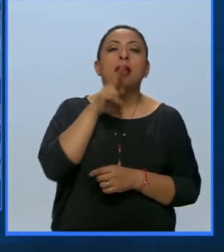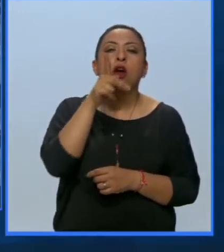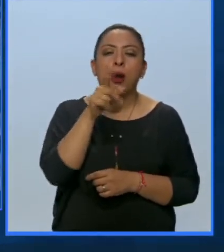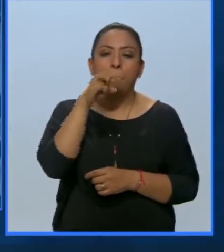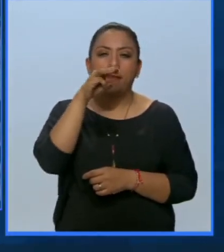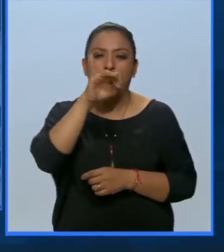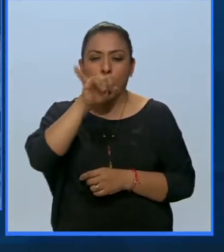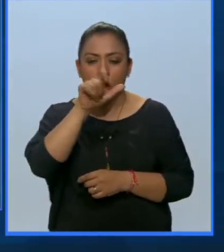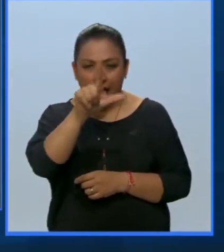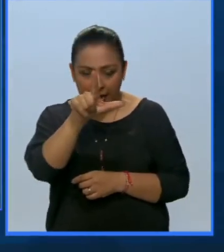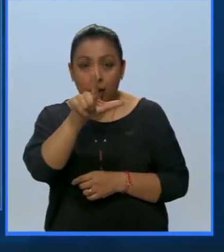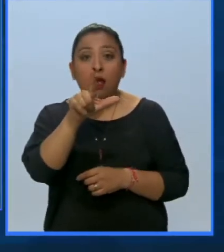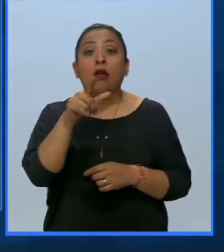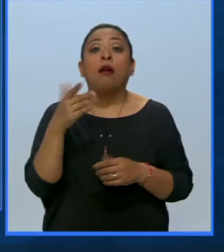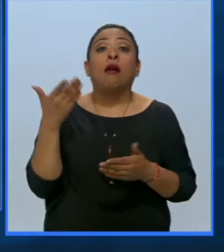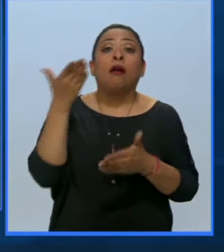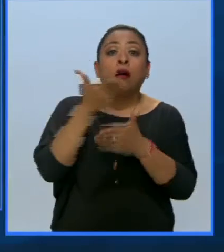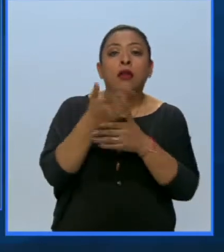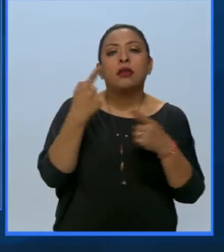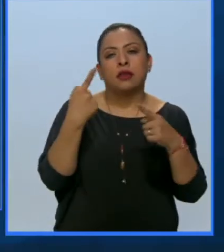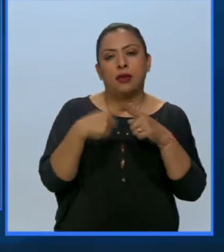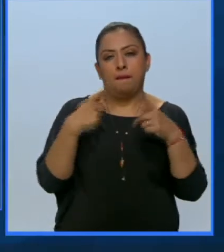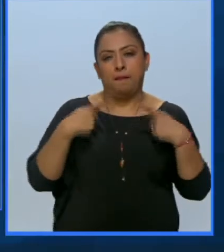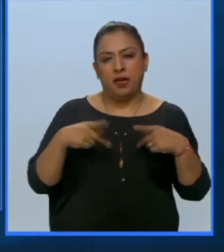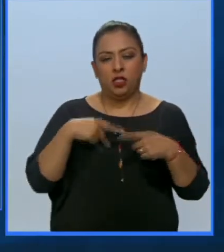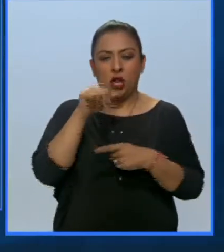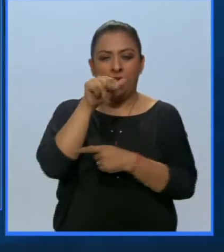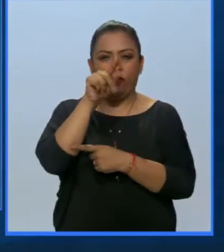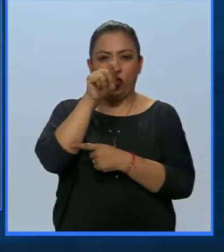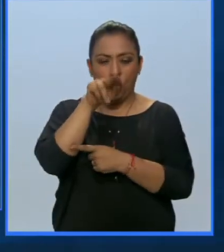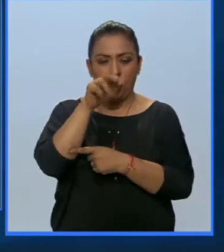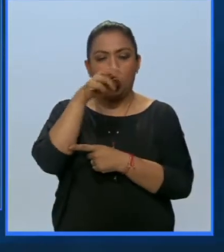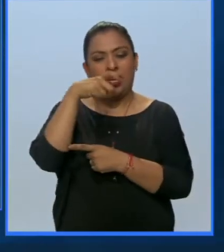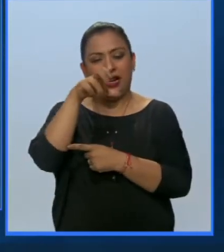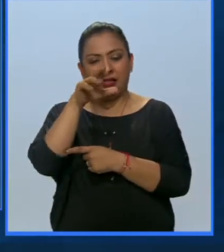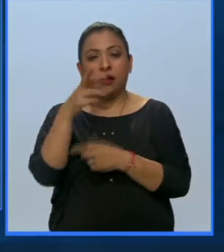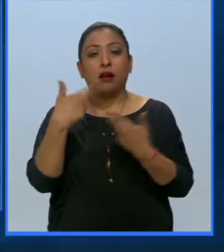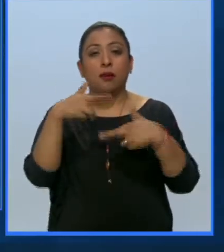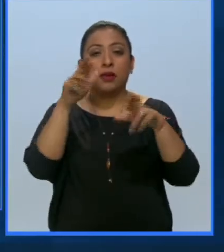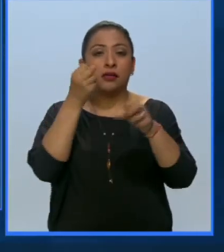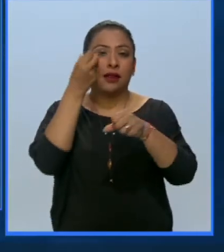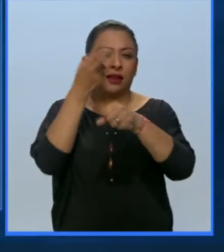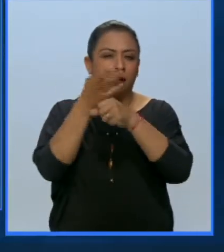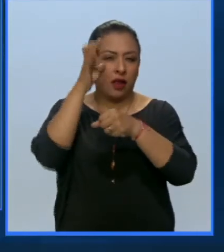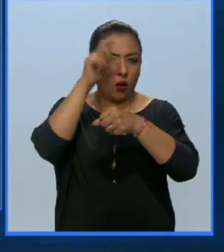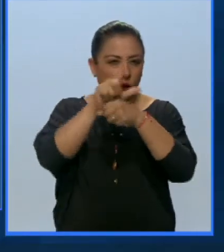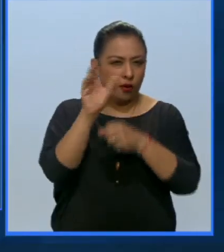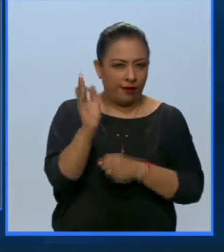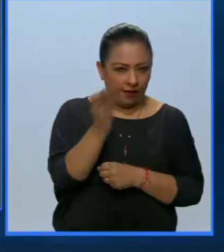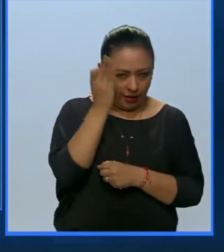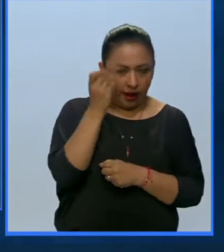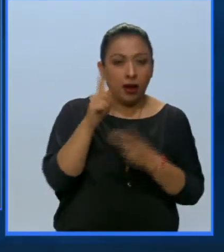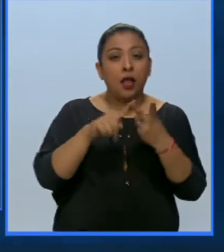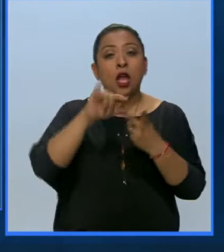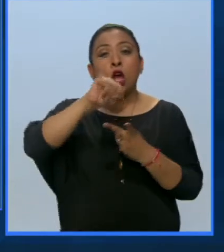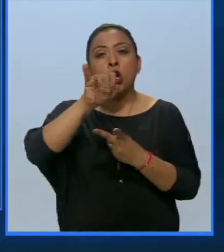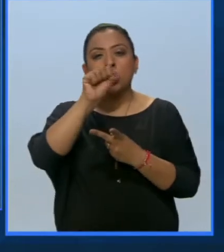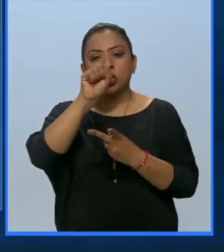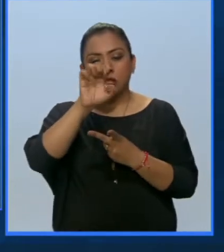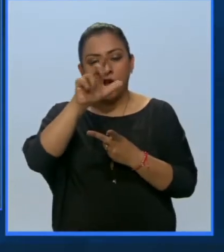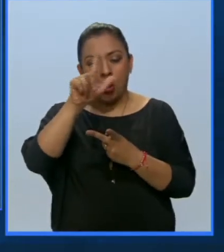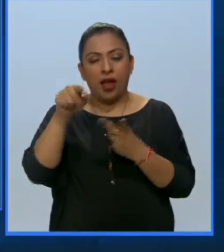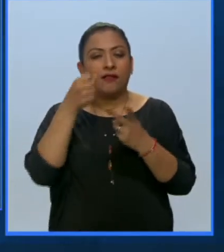Mejoral, acudieron funcionarios como Antonio Crestani, en representación de la Secretaría de Cultura Federal, y José Olaf